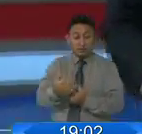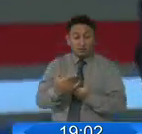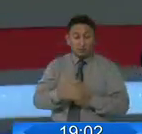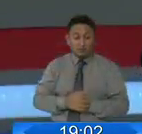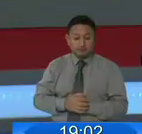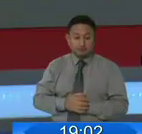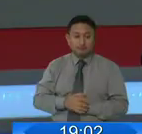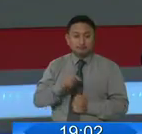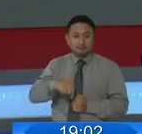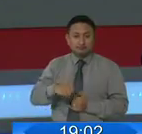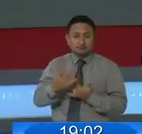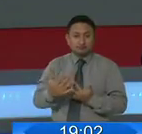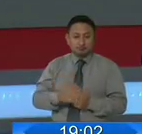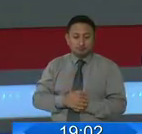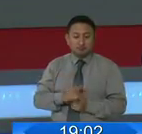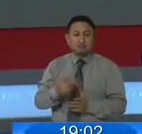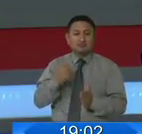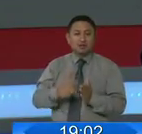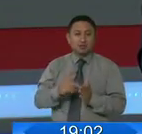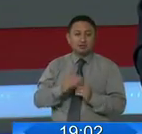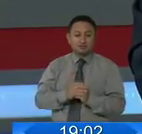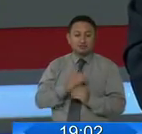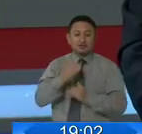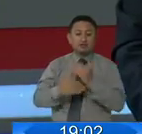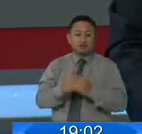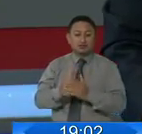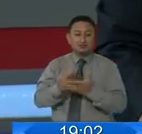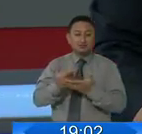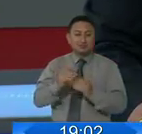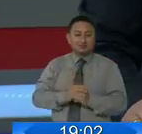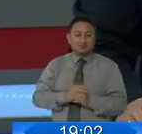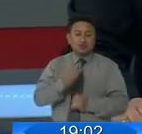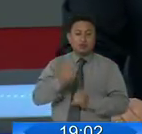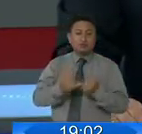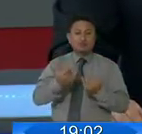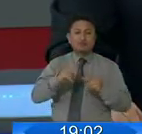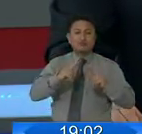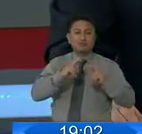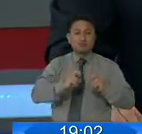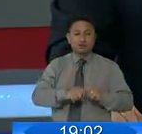nosotros estaremos pendientes de lo que pueda suceder con los las últimas conclusiones a las que llegue esta comisión